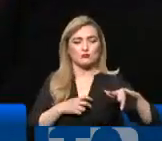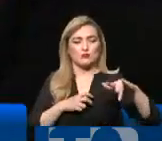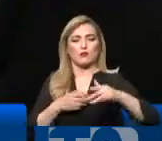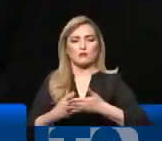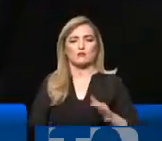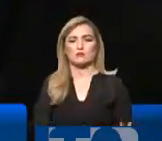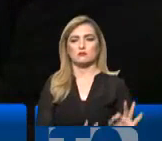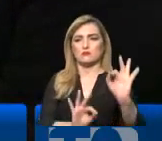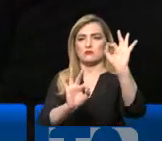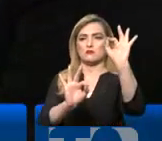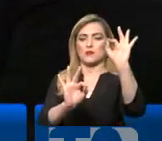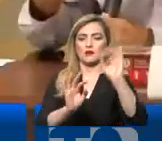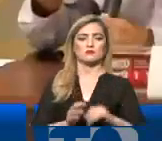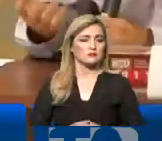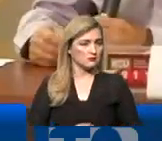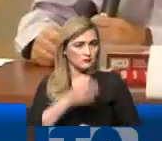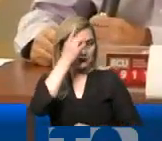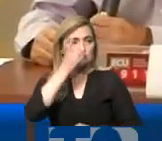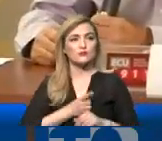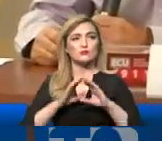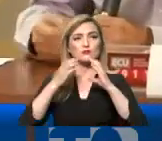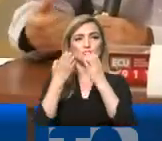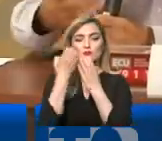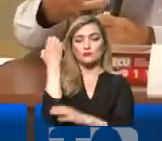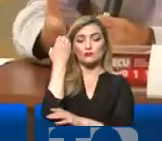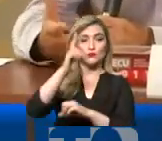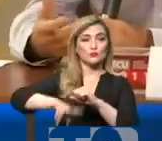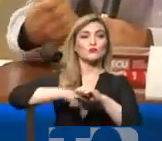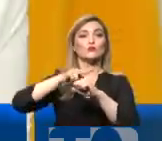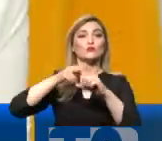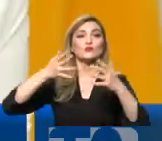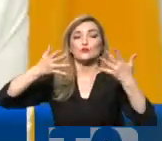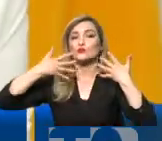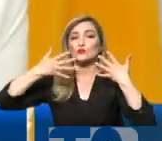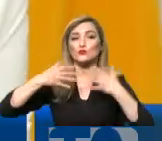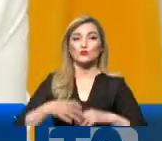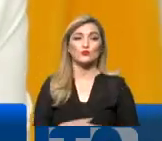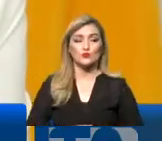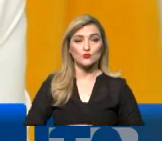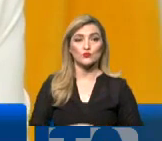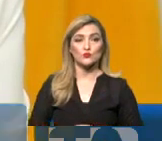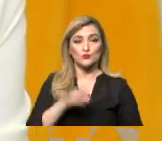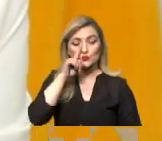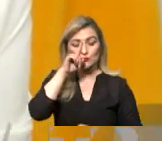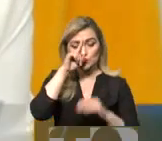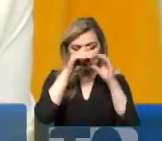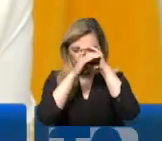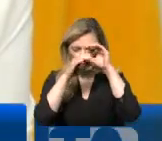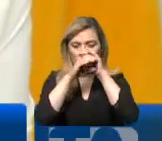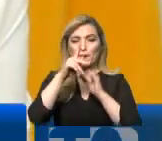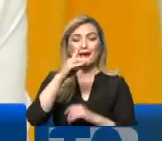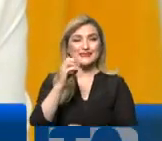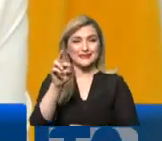lo que se determinó en la reunión del coe nacional llevada a cabo la mañana de este viernes en guayaquil ya sea una prueba de pcr o una prueba